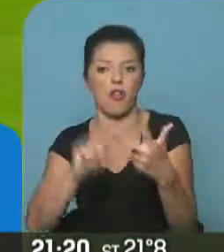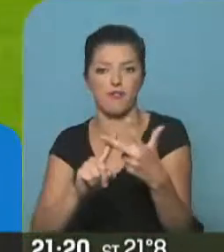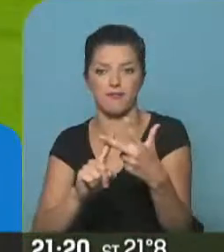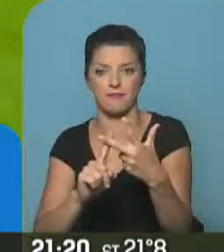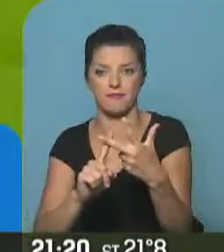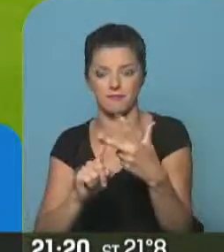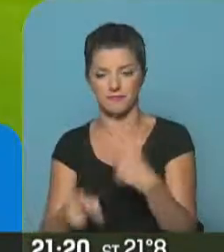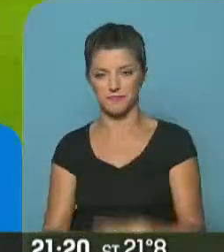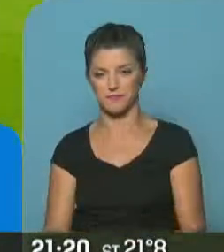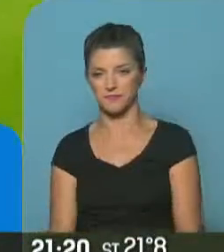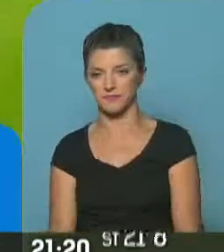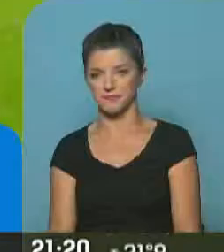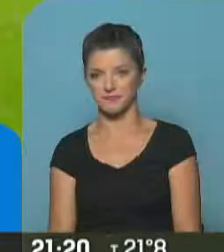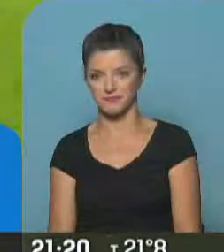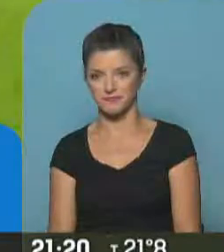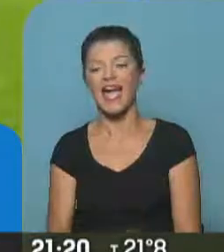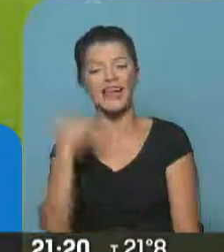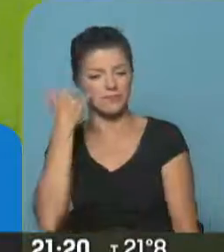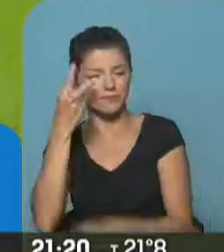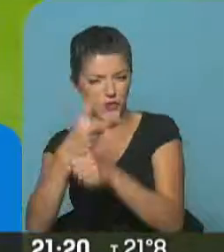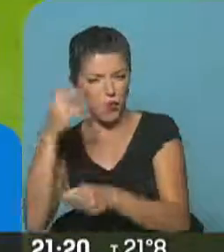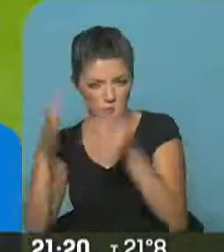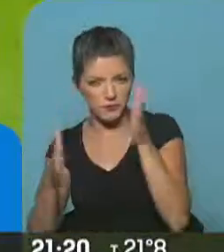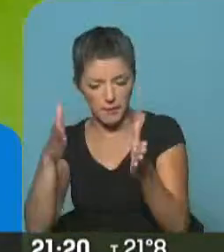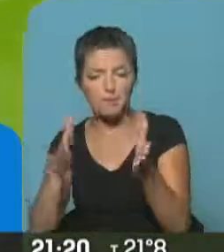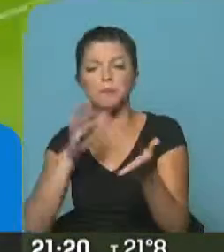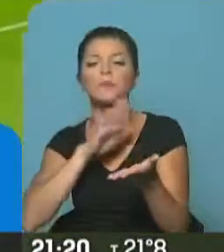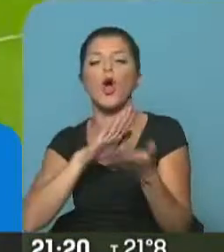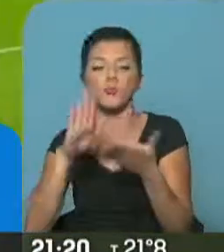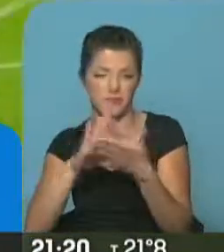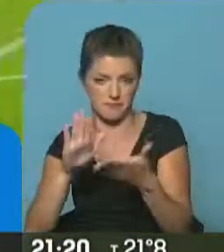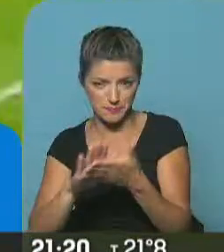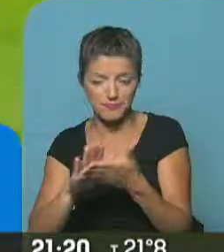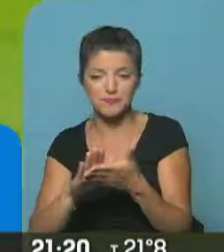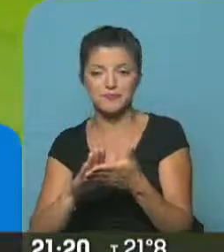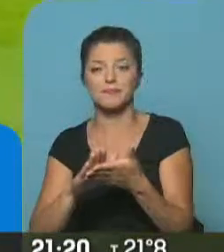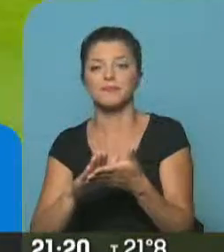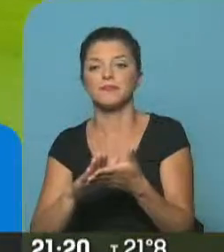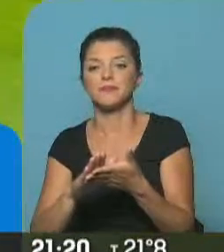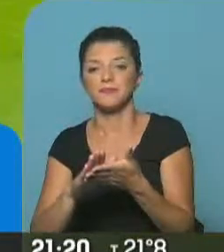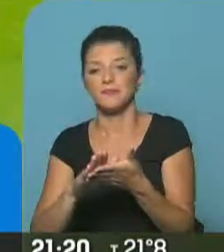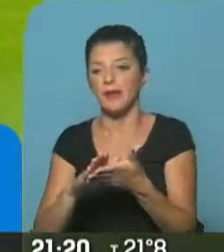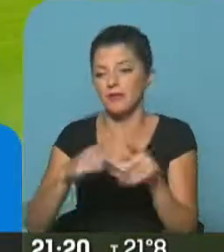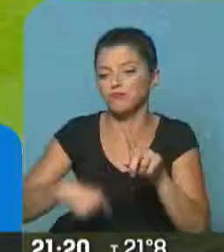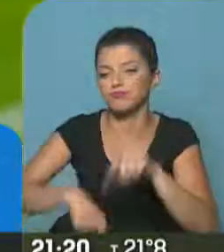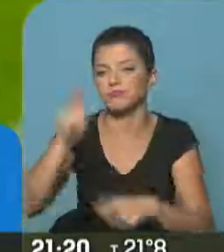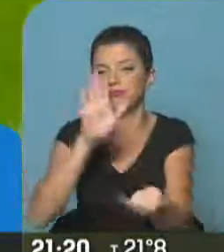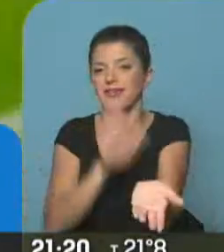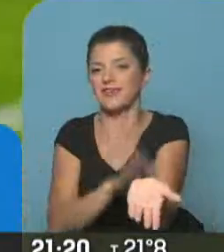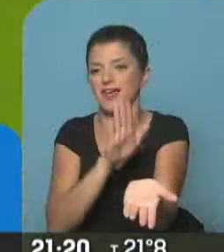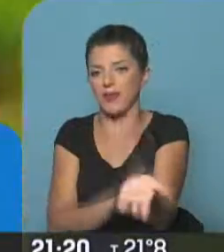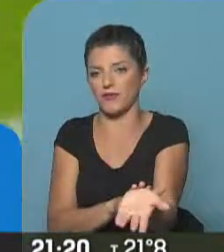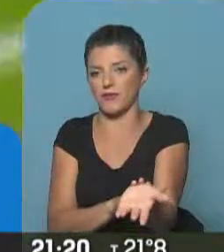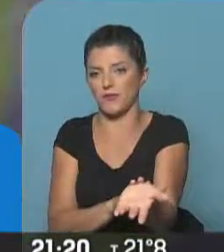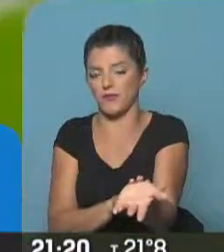equipo del muñeco. Ya en el complemento, otra vez, Escoco le iba a poner su pie izquierdo al centro